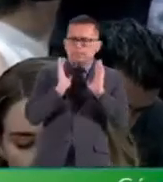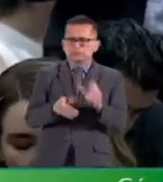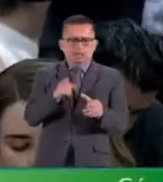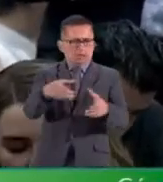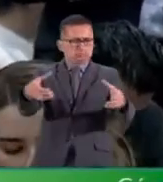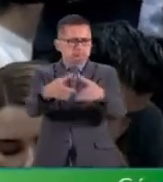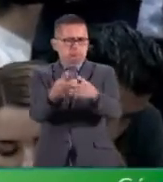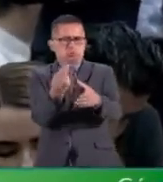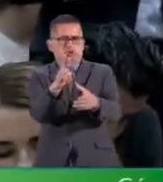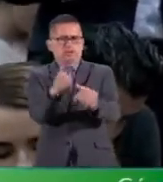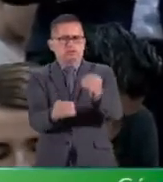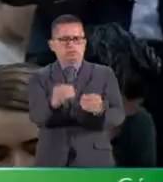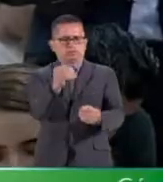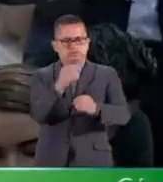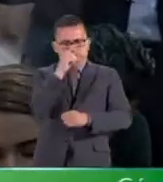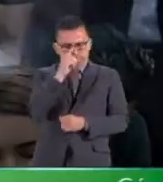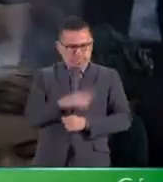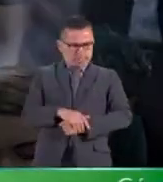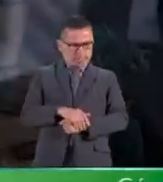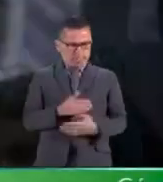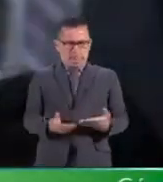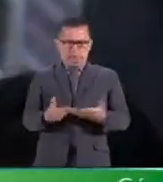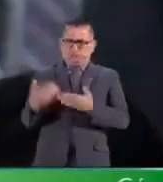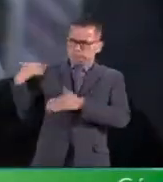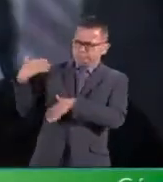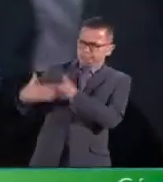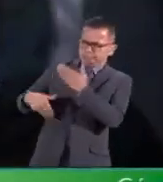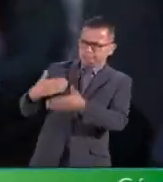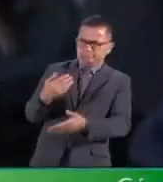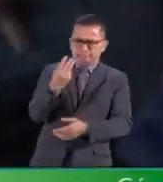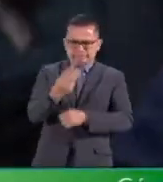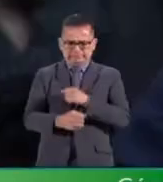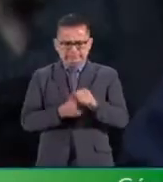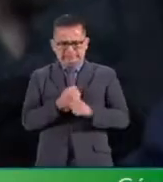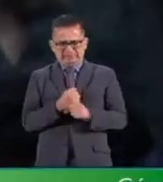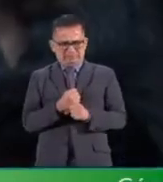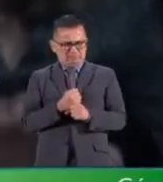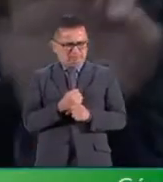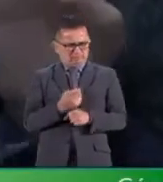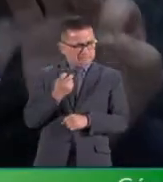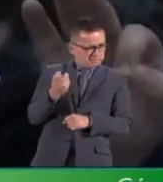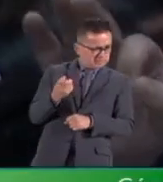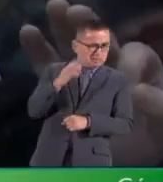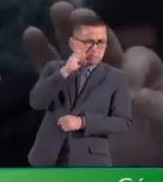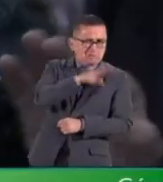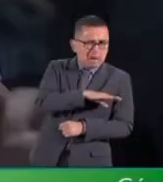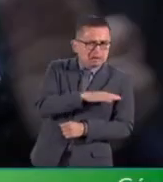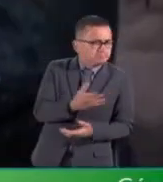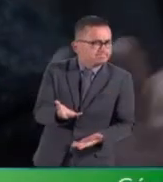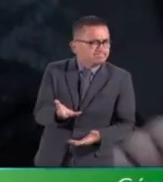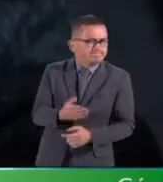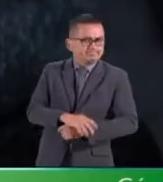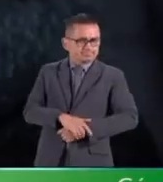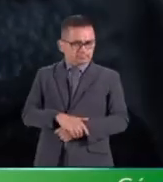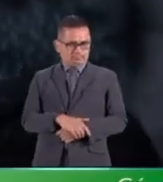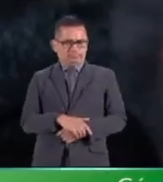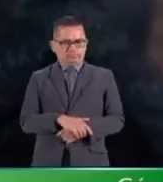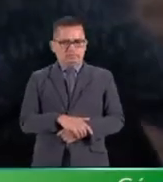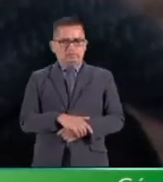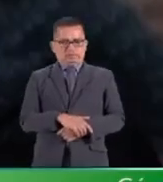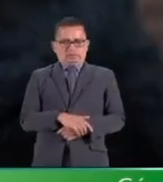Judicial. 3 años después, resulta que todo está mal. En ese entonces, como